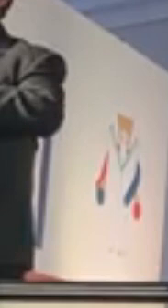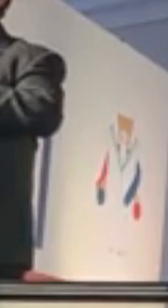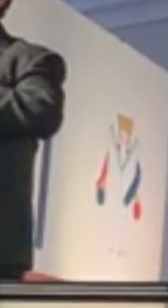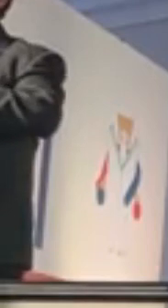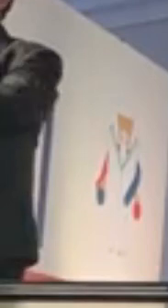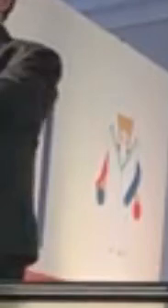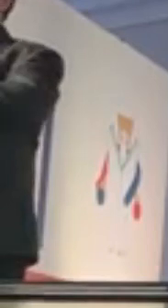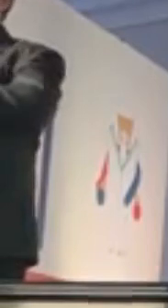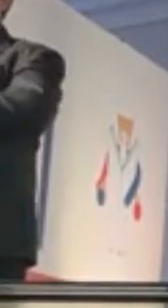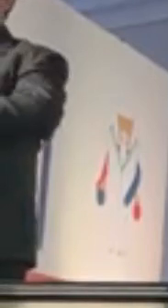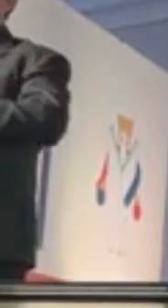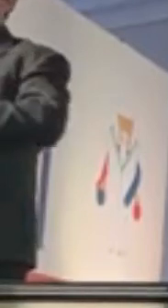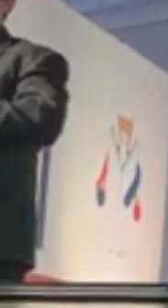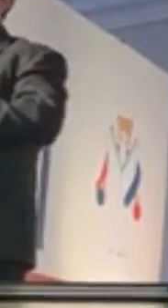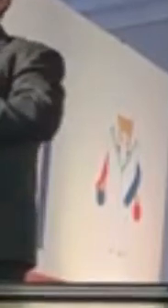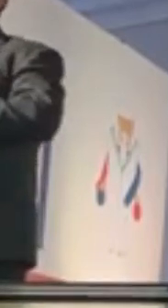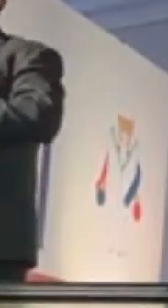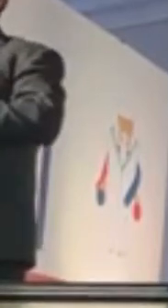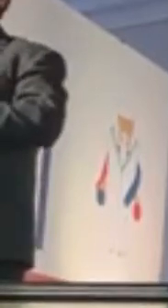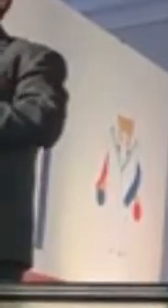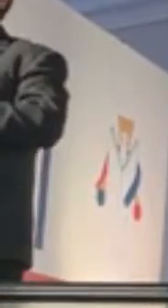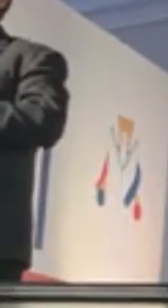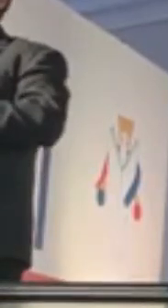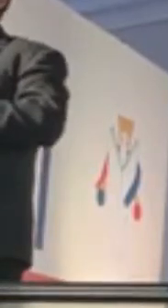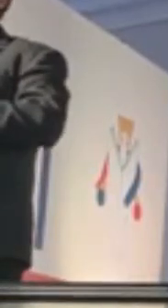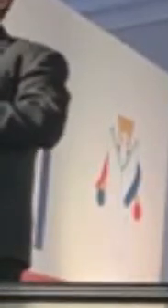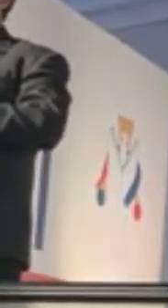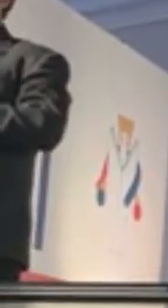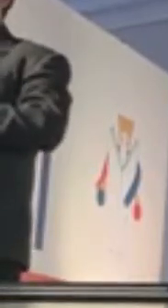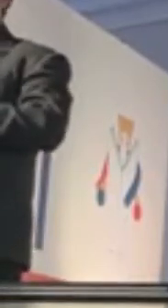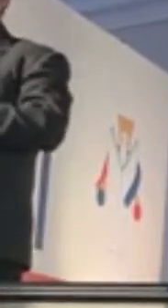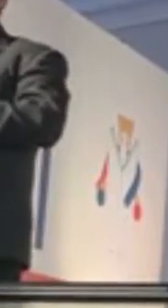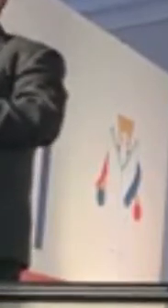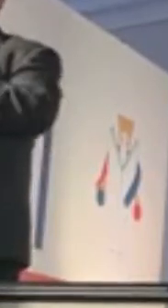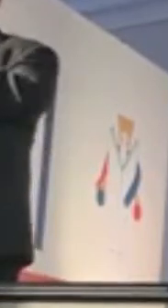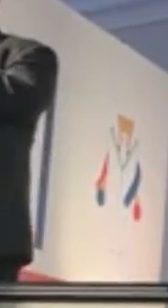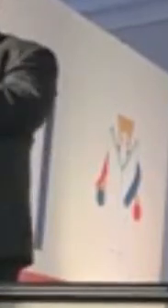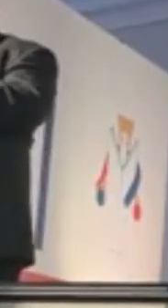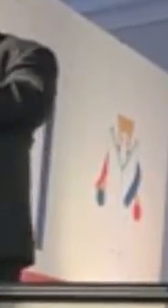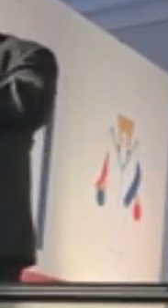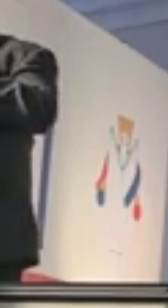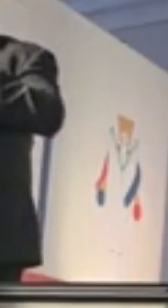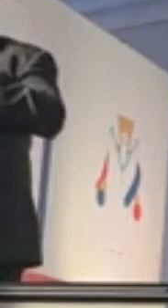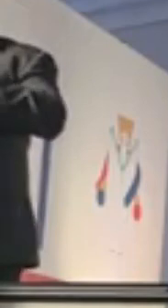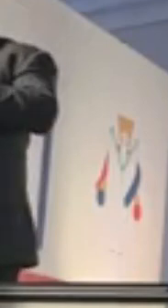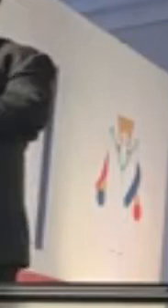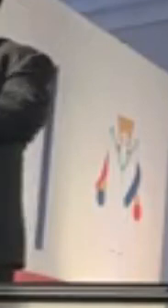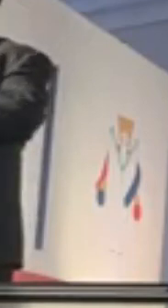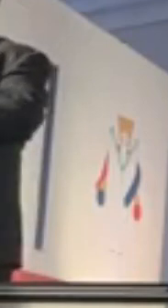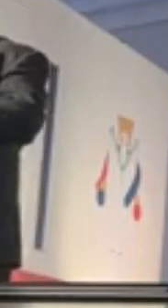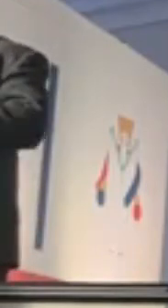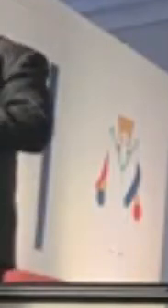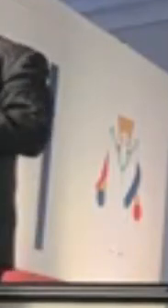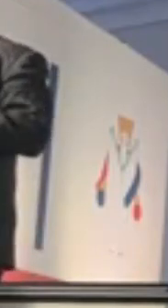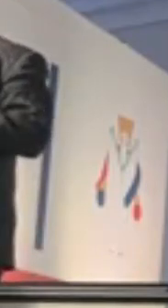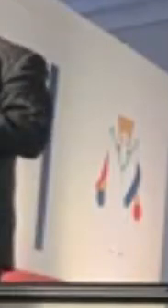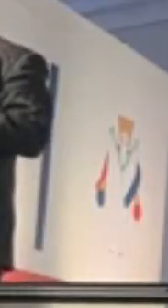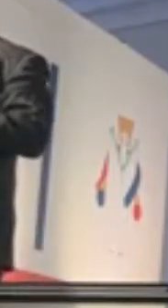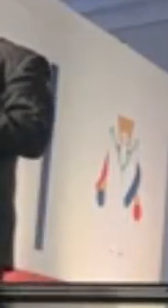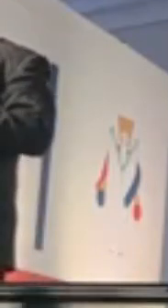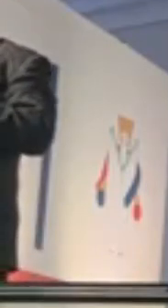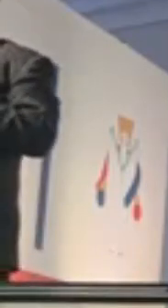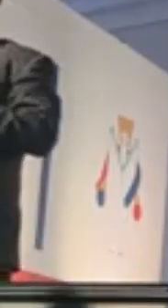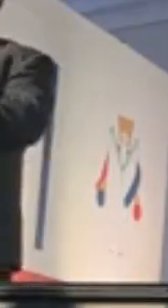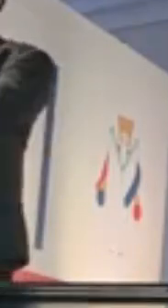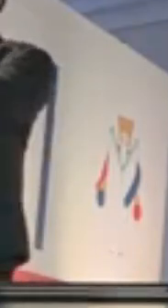Presidente, en todo caso prefiero Obrador presidente Noroña siguiente, o sea, está adelante, pero aprovecho, ya me pasé de